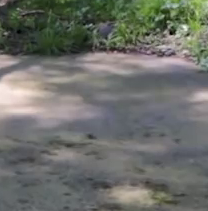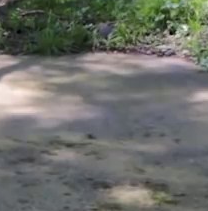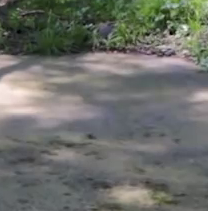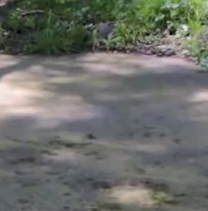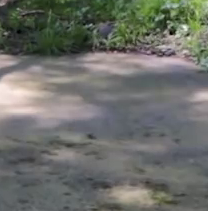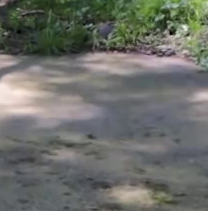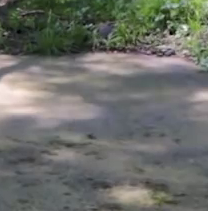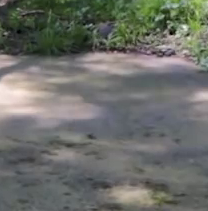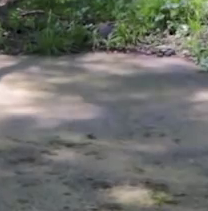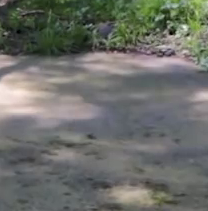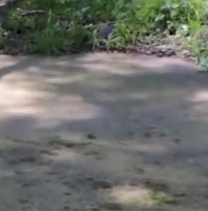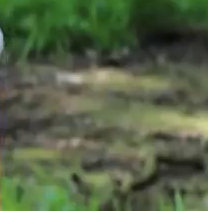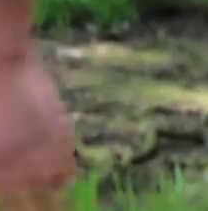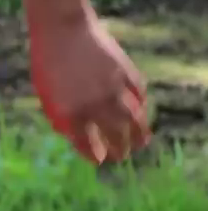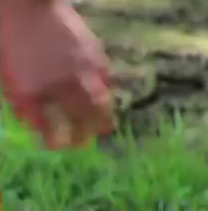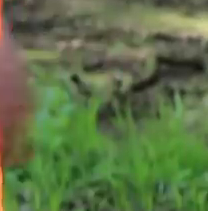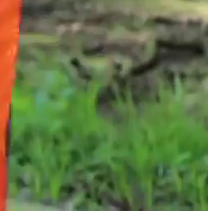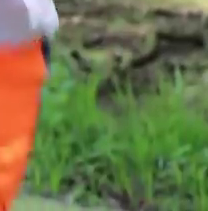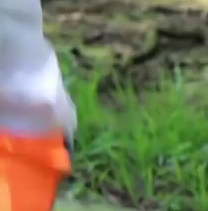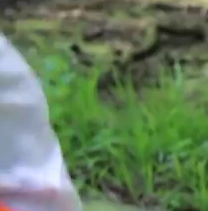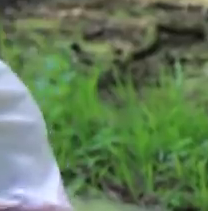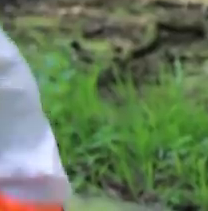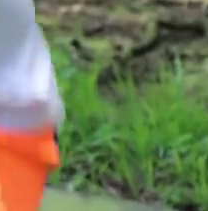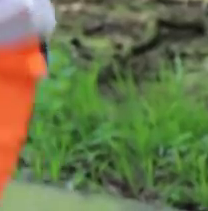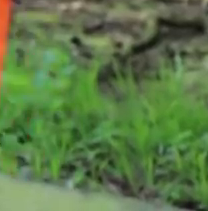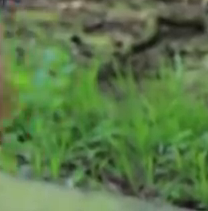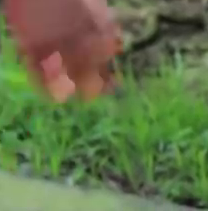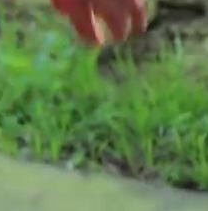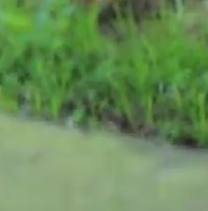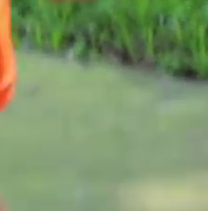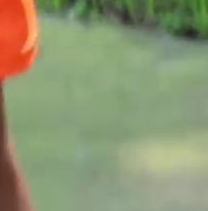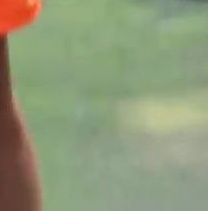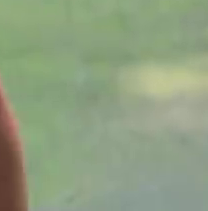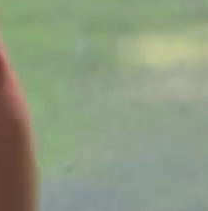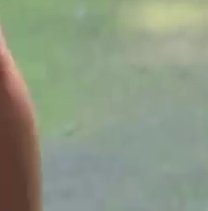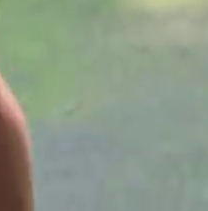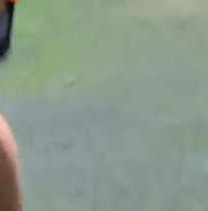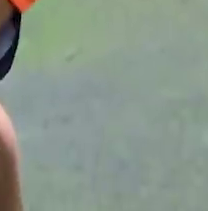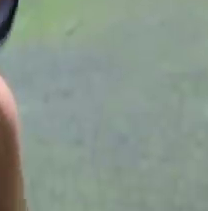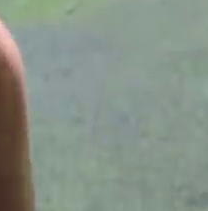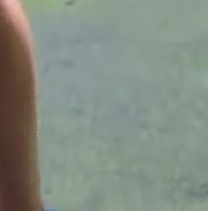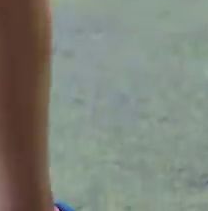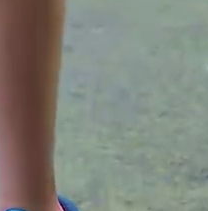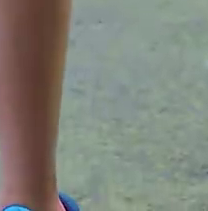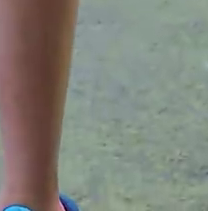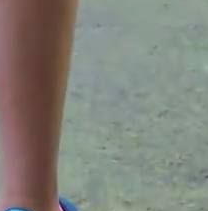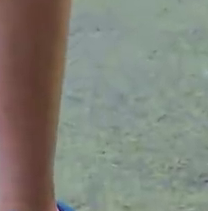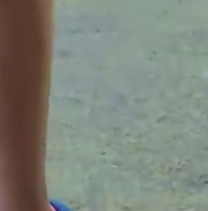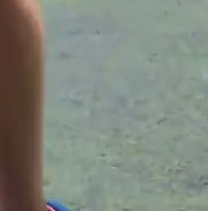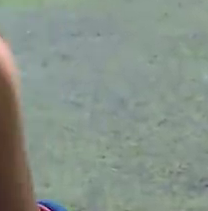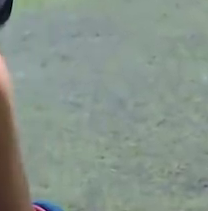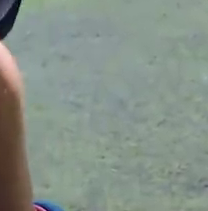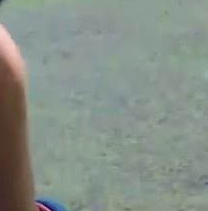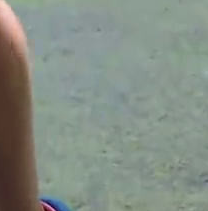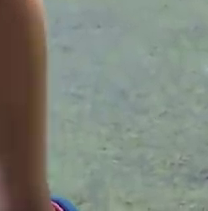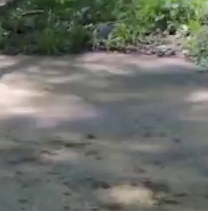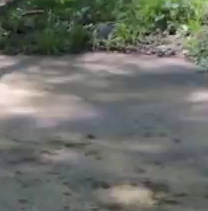Con los brazos hacia adelante, muy bien, Paul. Separamos un poco más el compás para que la flexión de las rodillas sea más